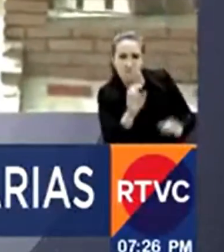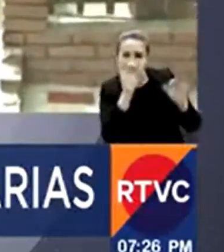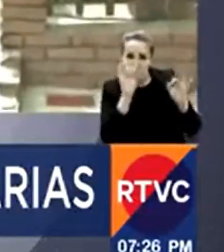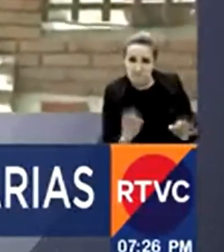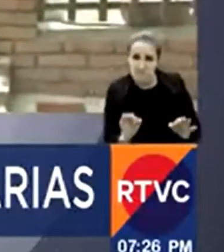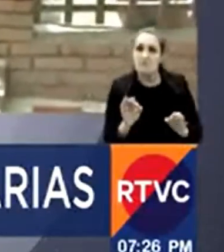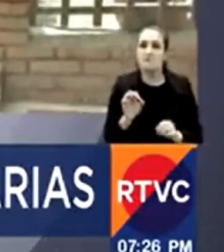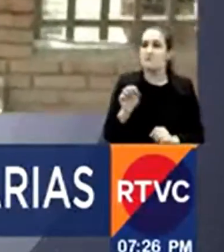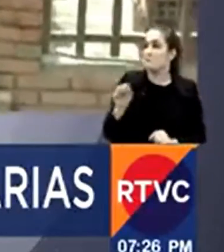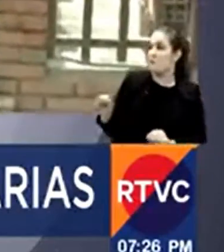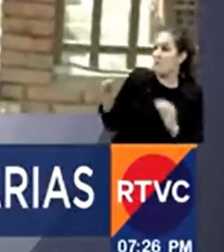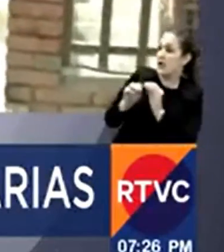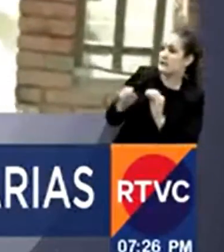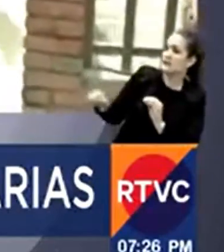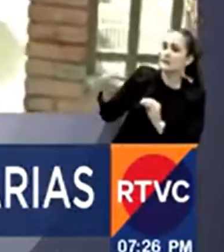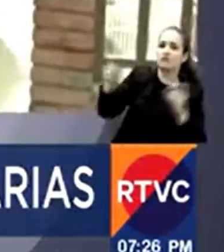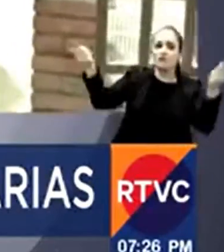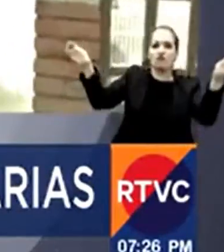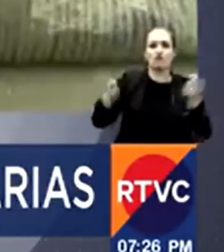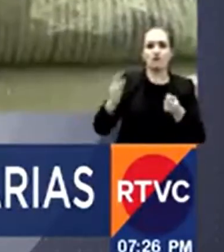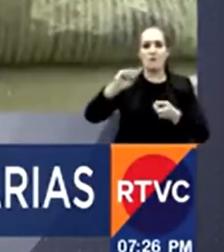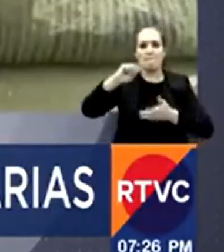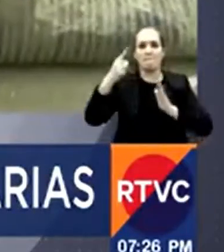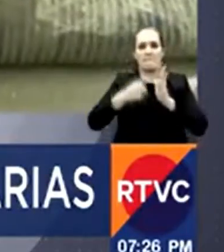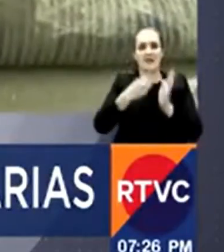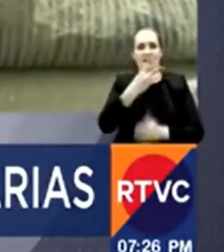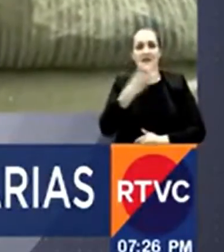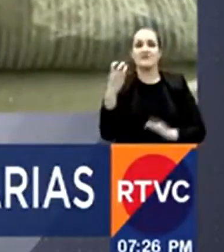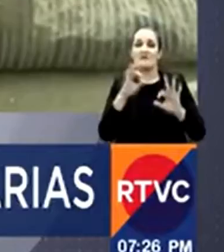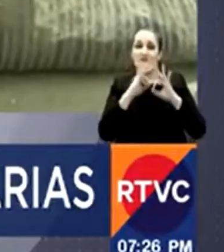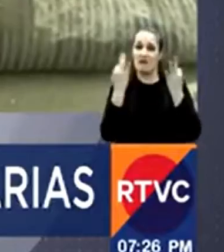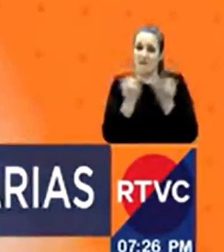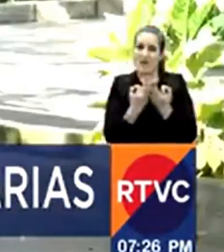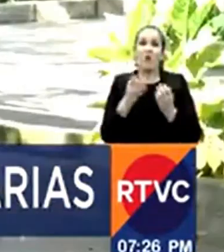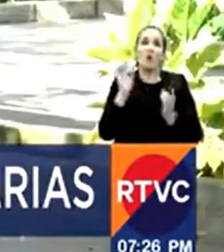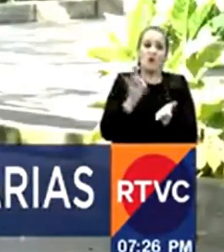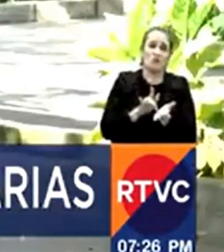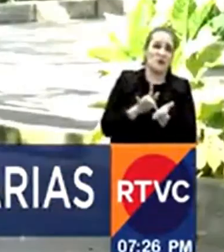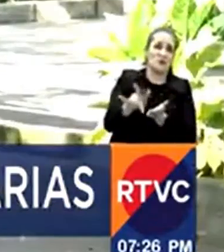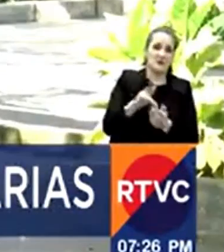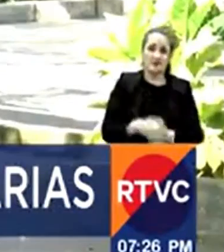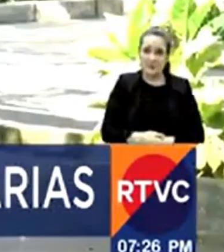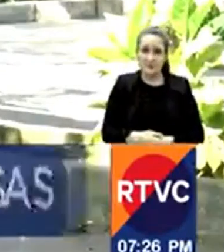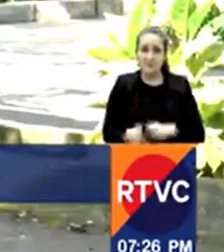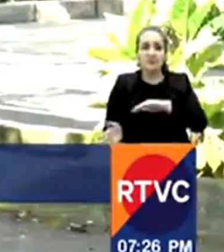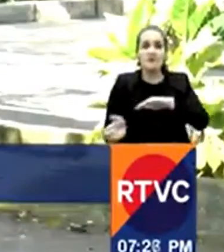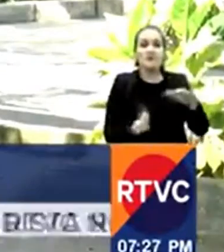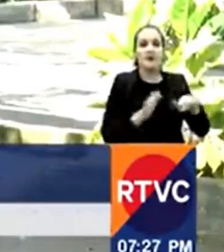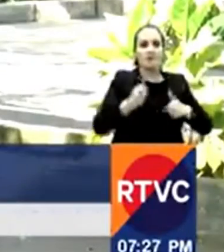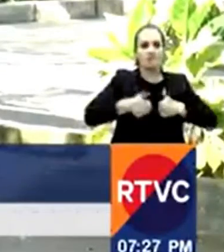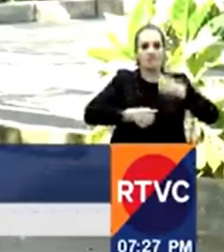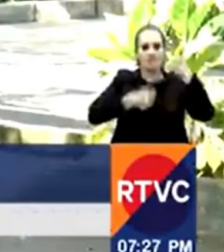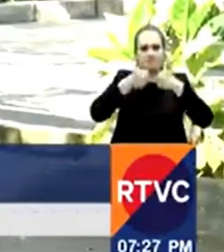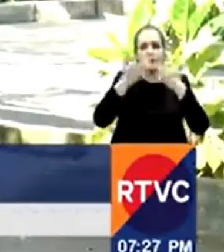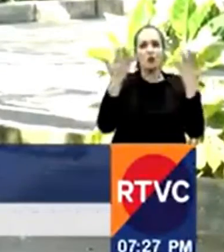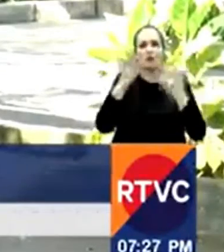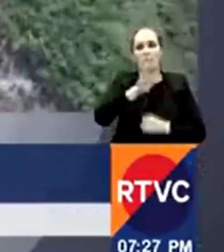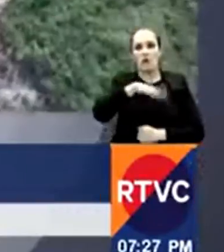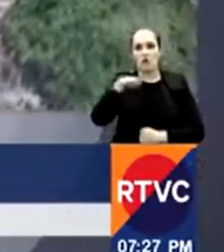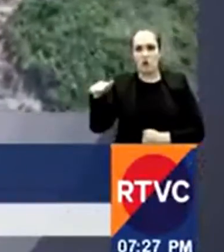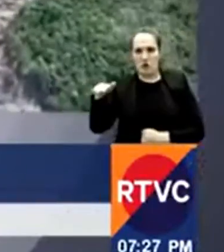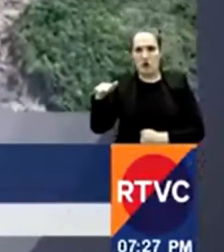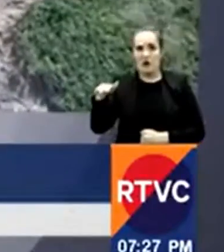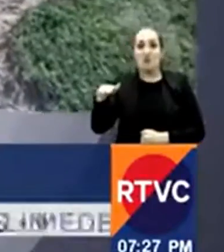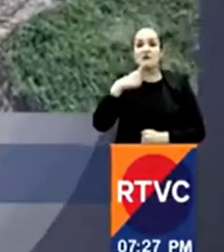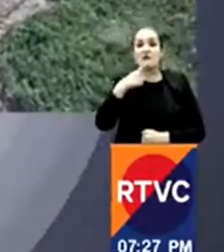que han resultado seriamente damnificadas como consecuencia de estas emergencias. Las autoridades en el departamento de Antioquia informaron que